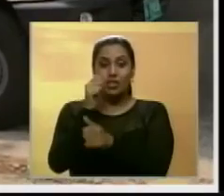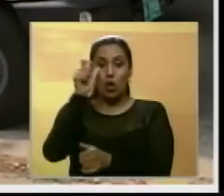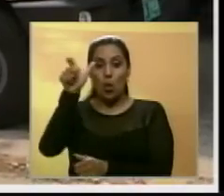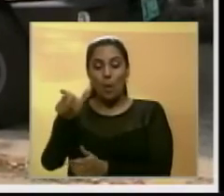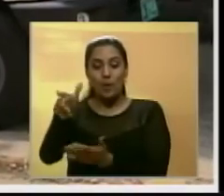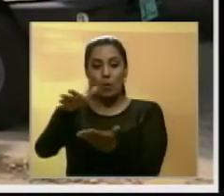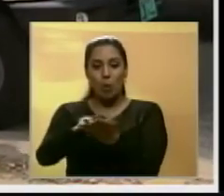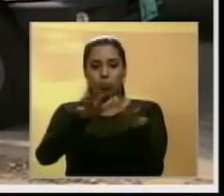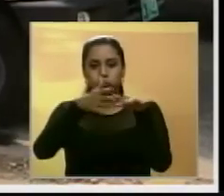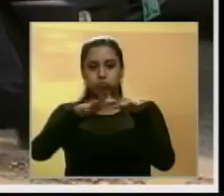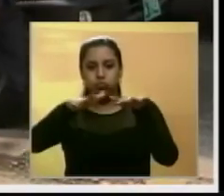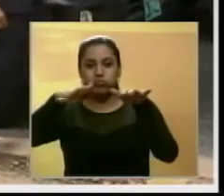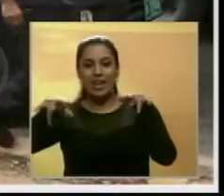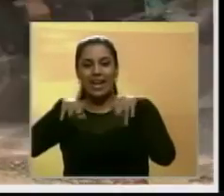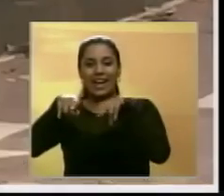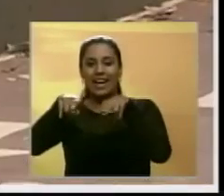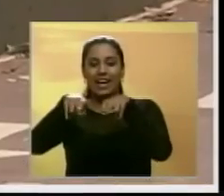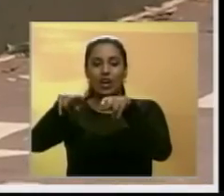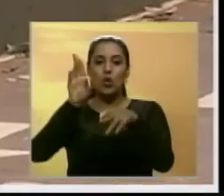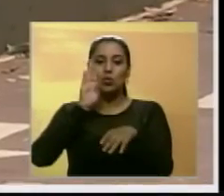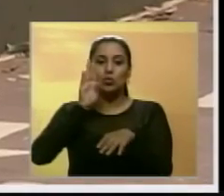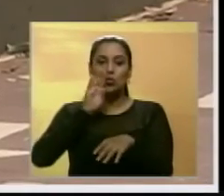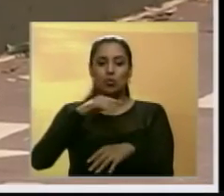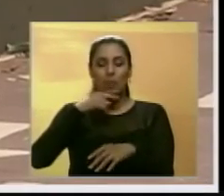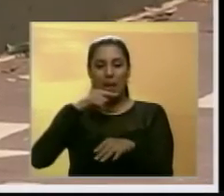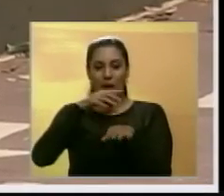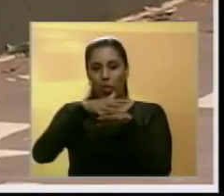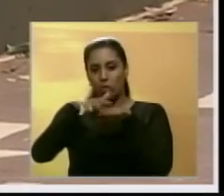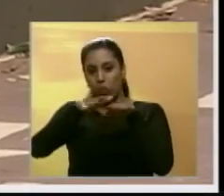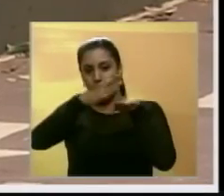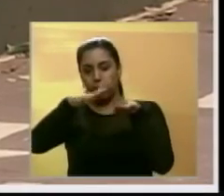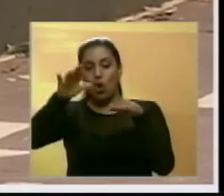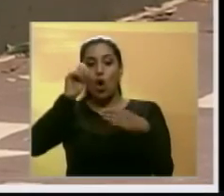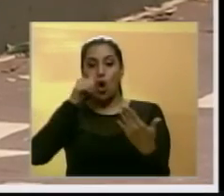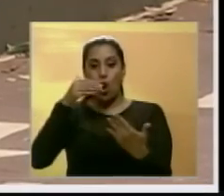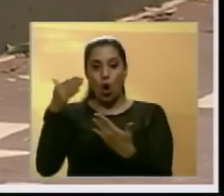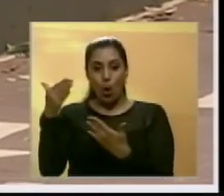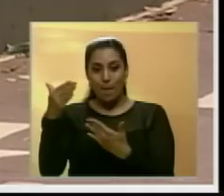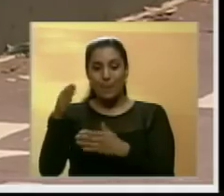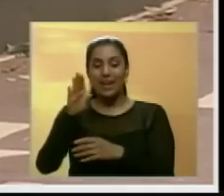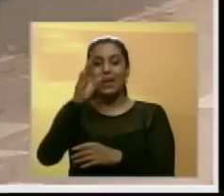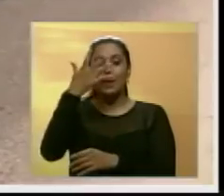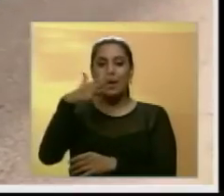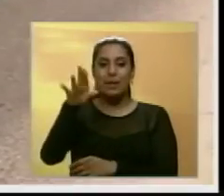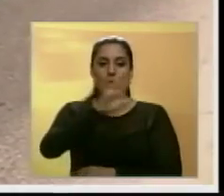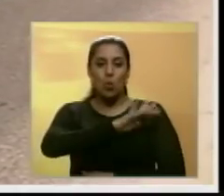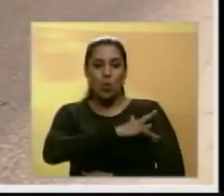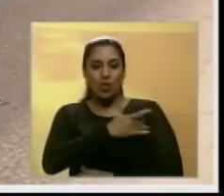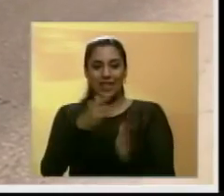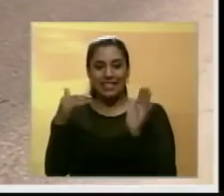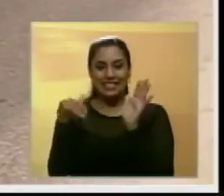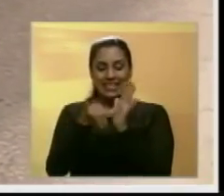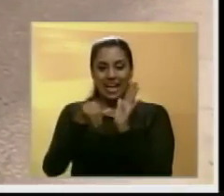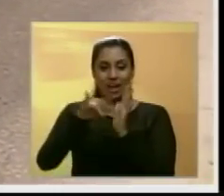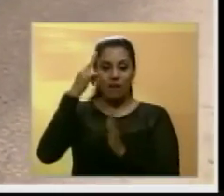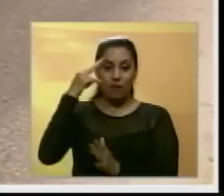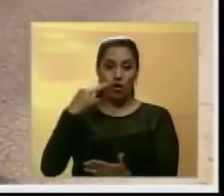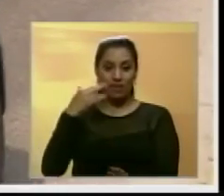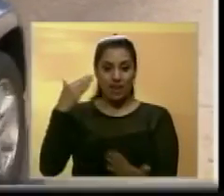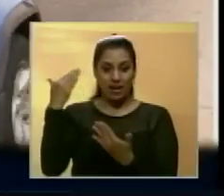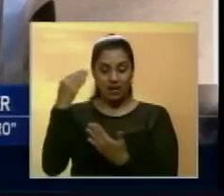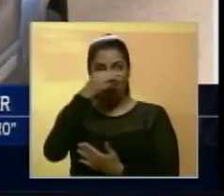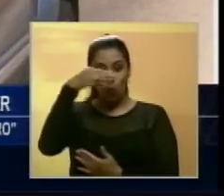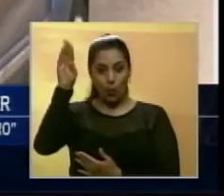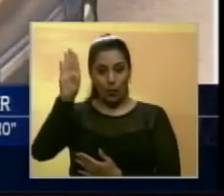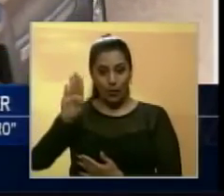cuerpo flotando en el río Valle, que conecta con el río Guaire, de un hombre a la altura de la Universidad Bolivariana,